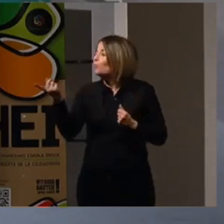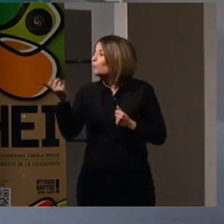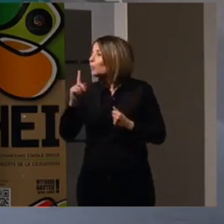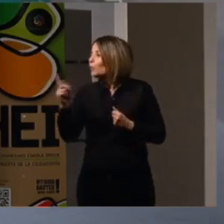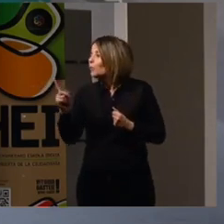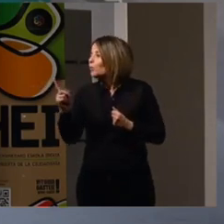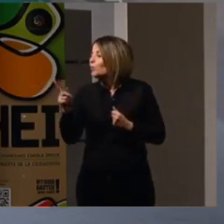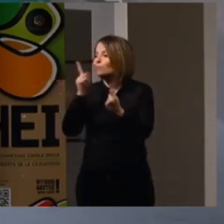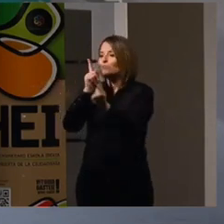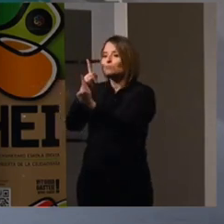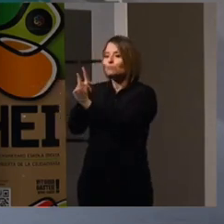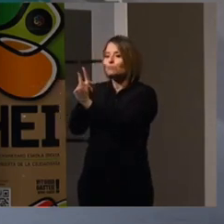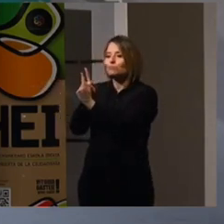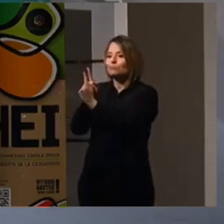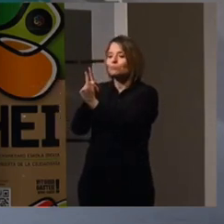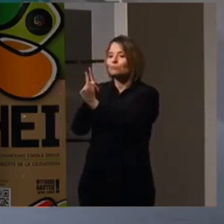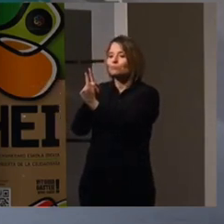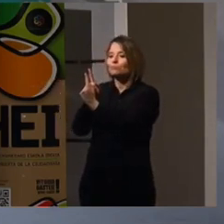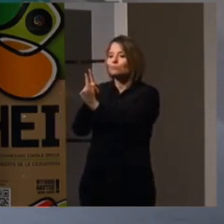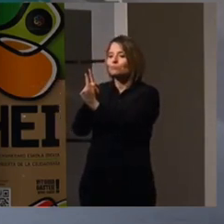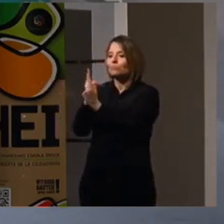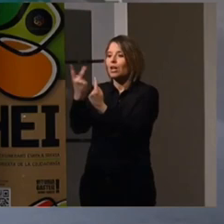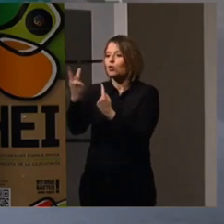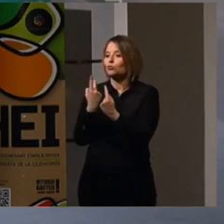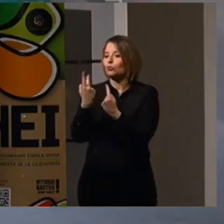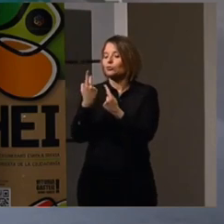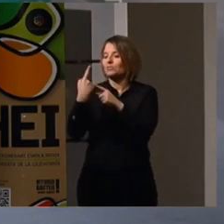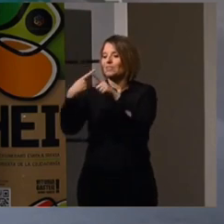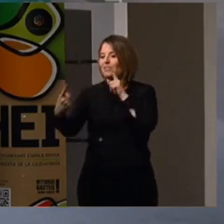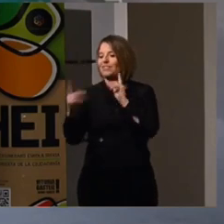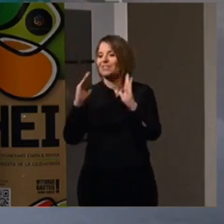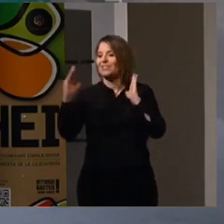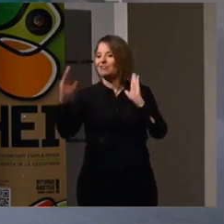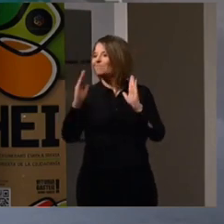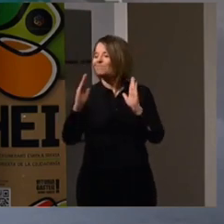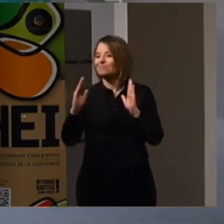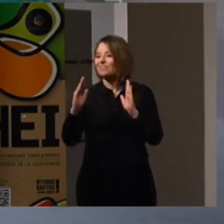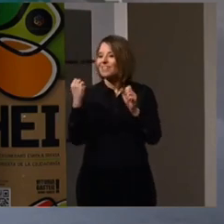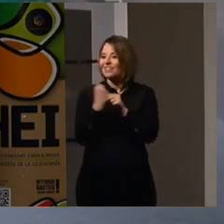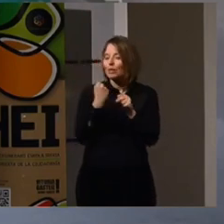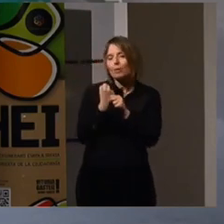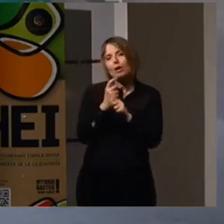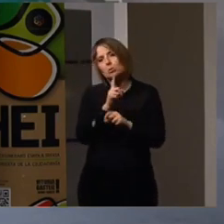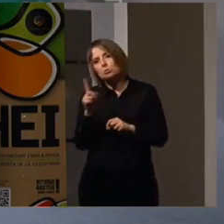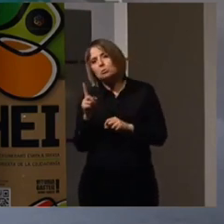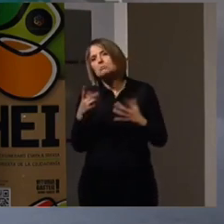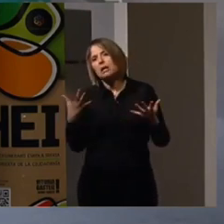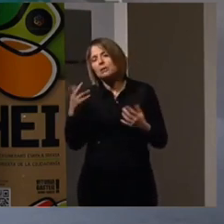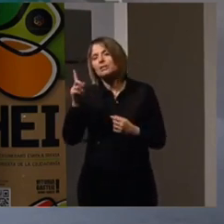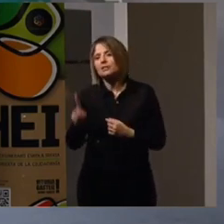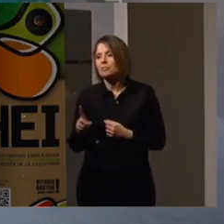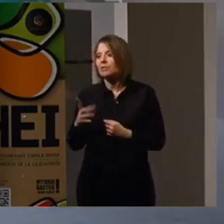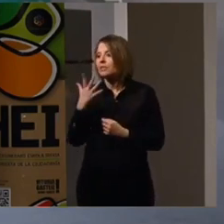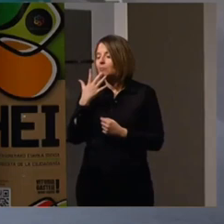no pasar tiempo con personas que están en momentos vitales distintos al tuyo. O sea, tenemos sobre todo el trabajo, no tanto, aunque a veces